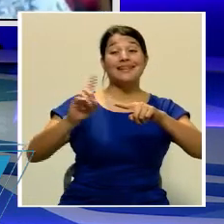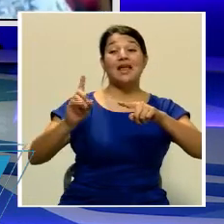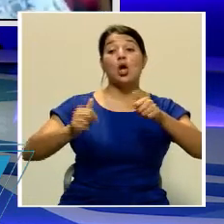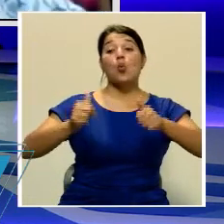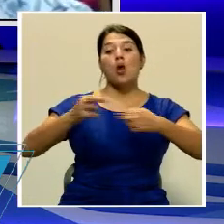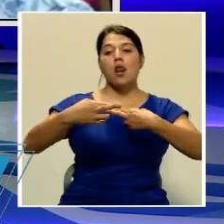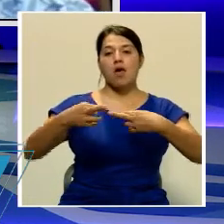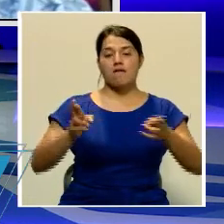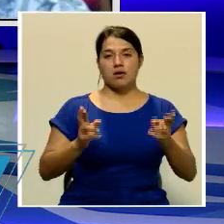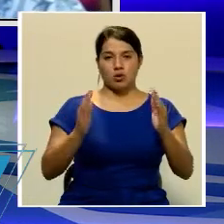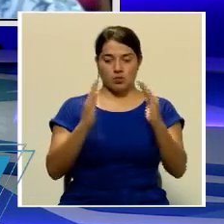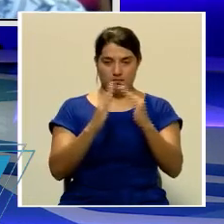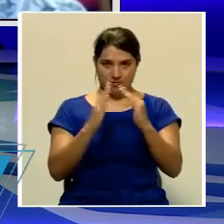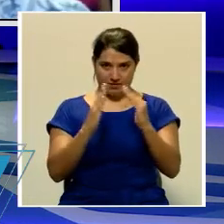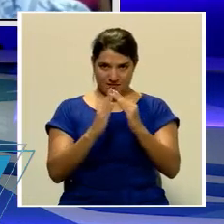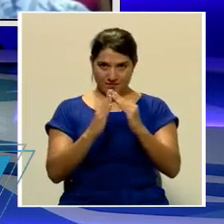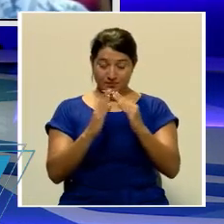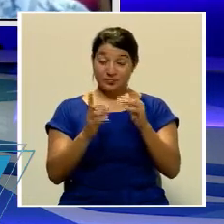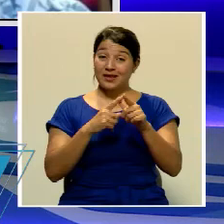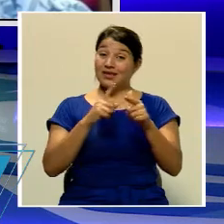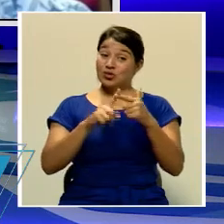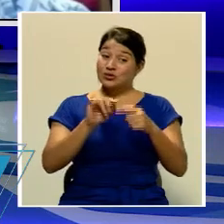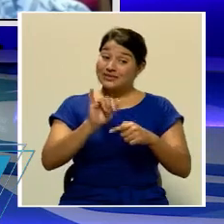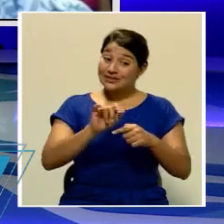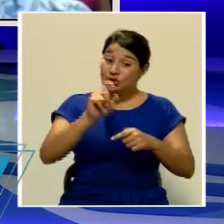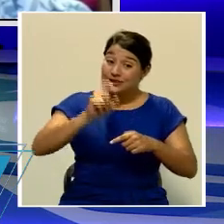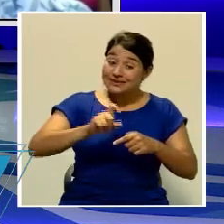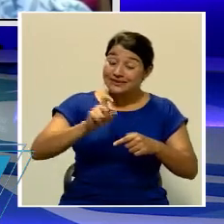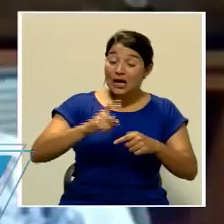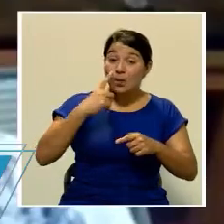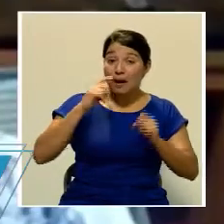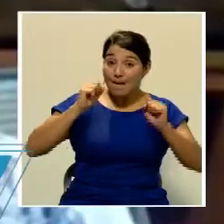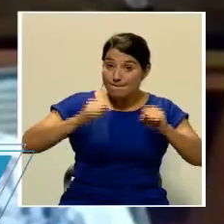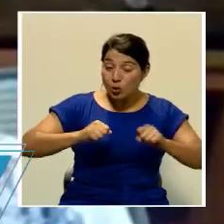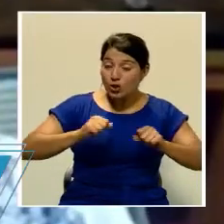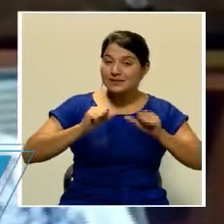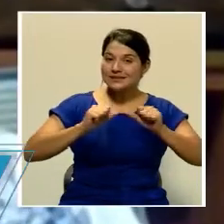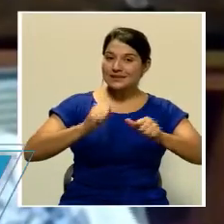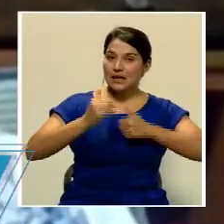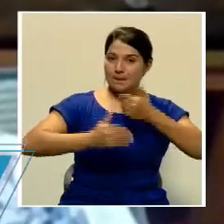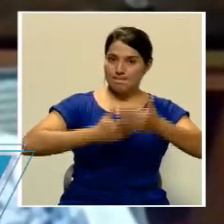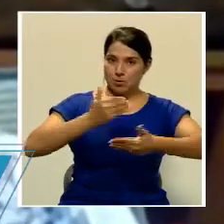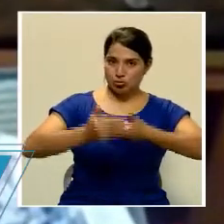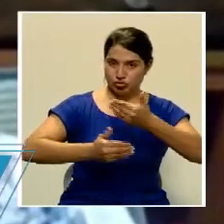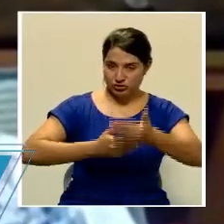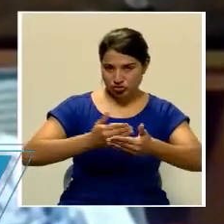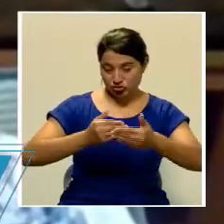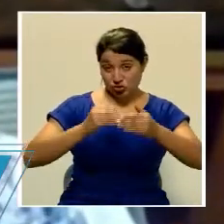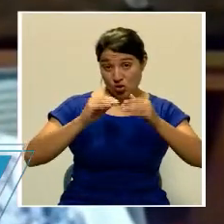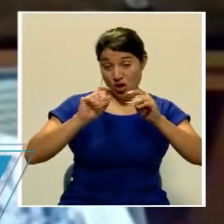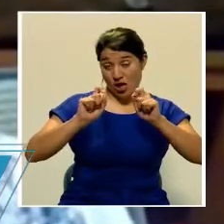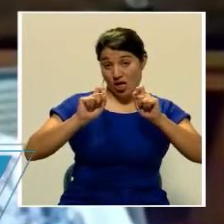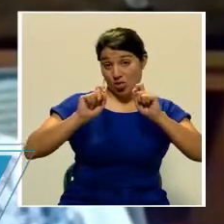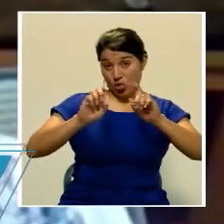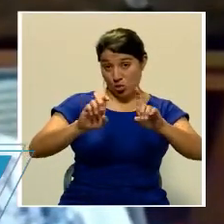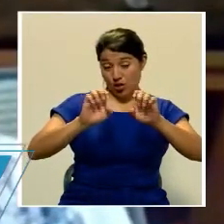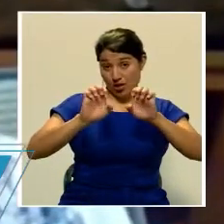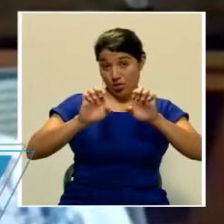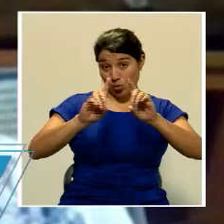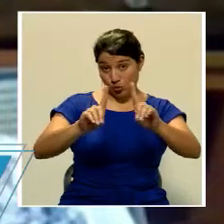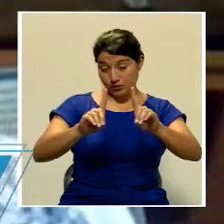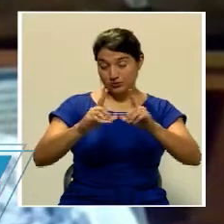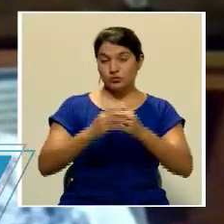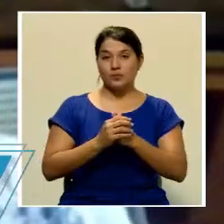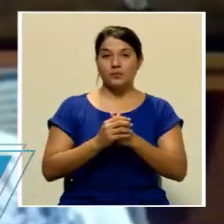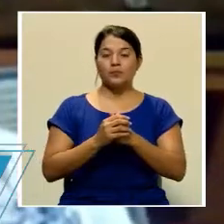necesaria para continuar el proceso educativo, porque era el medio virtual la principal forma en la que esto